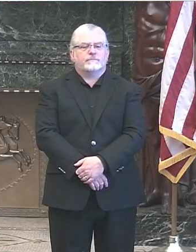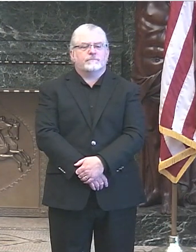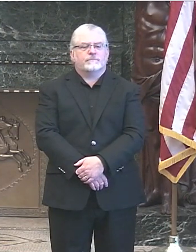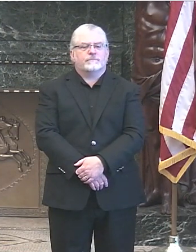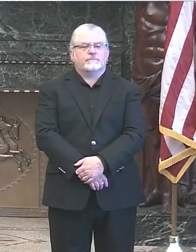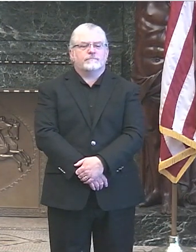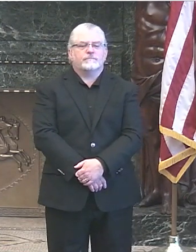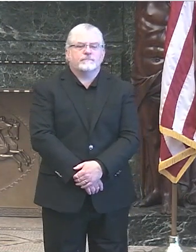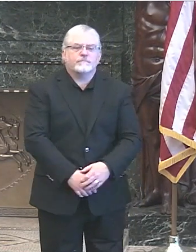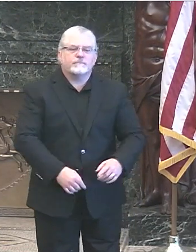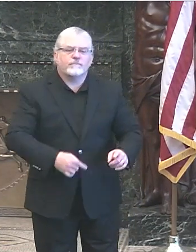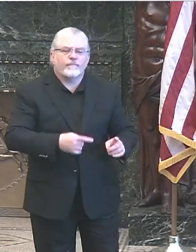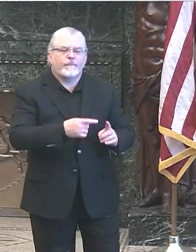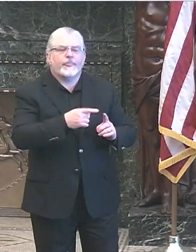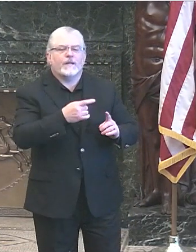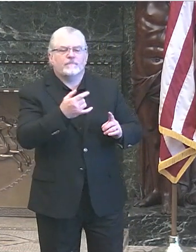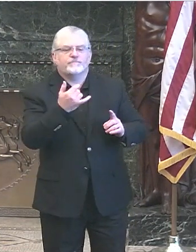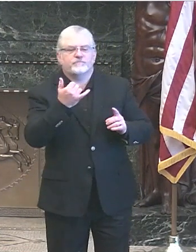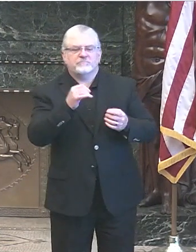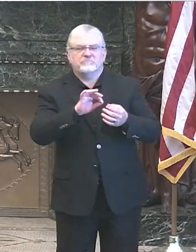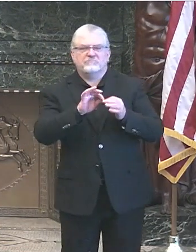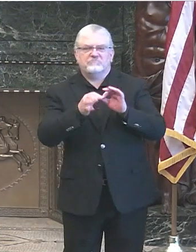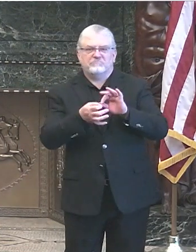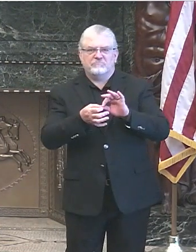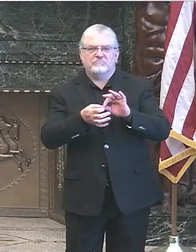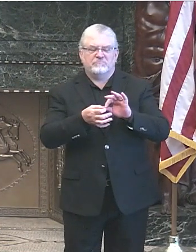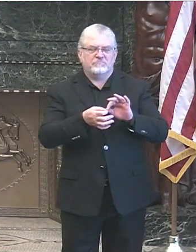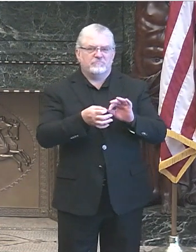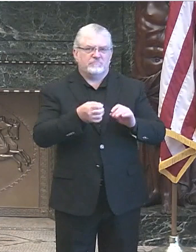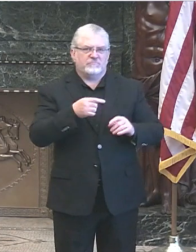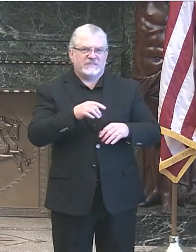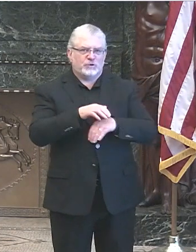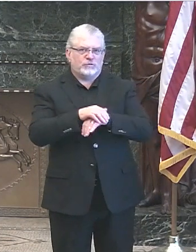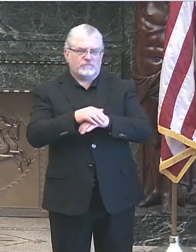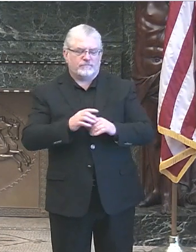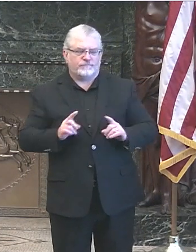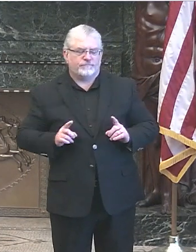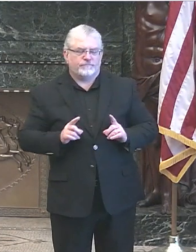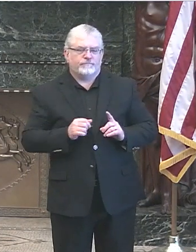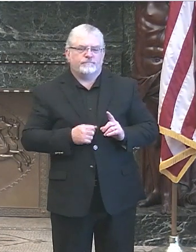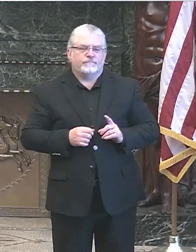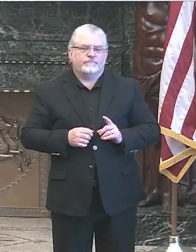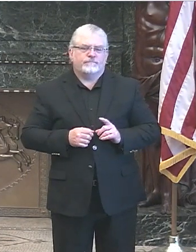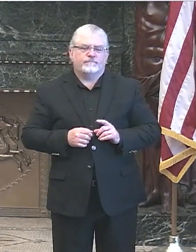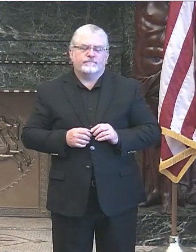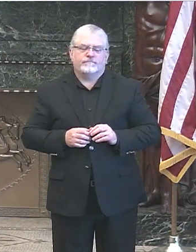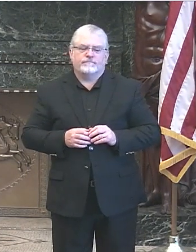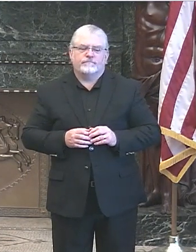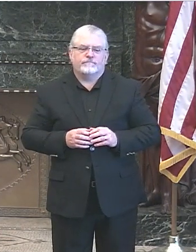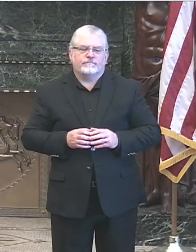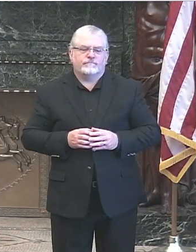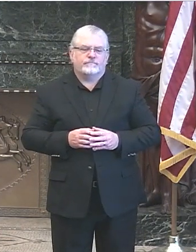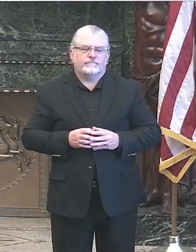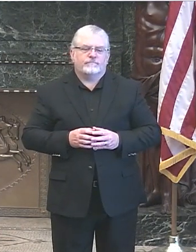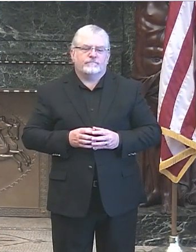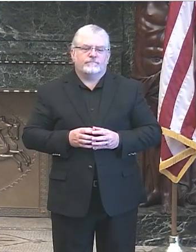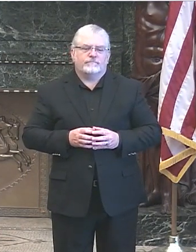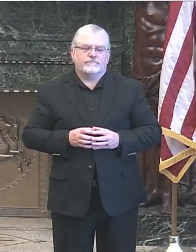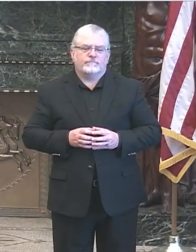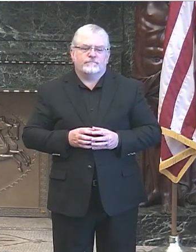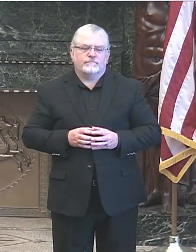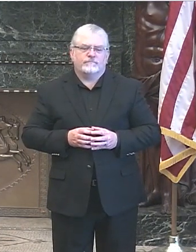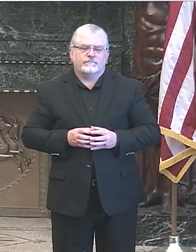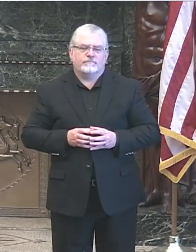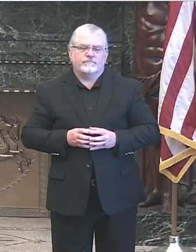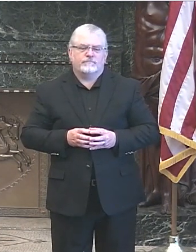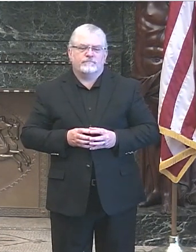Gracias. La próxima pregunta también es para el doctor Farley. De acuerdo al CDC, las muertes previamente pronosticadas pudiesen ser mucho menos